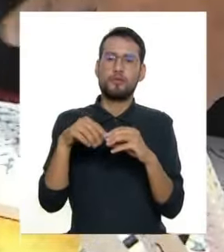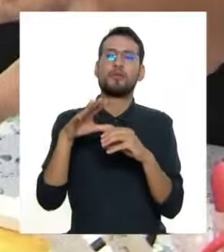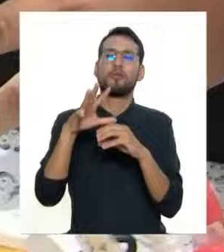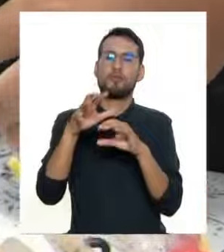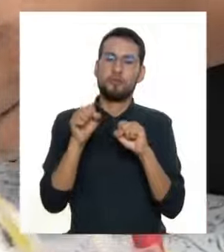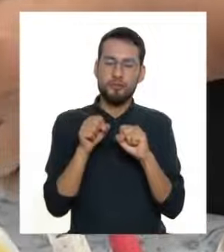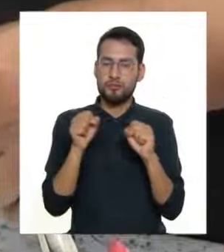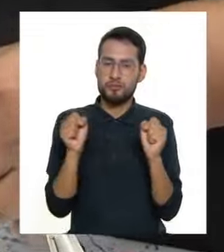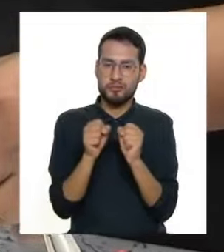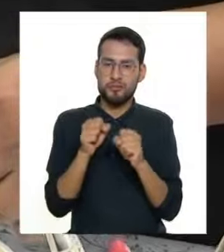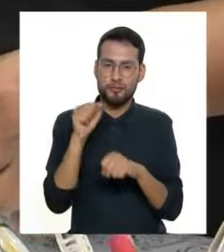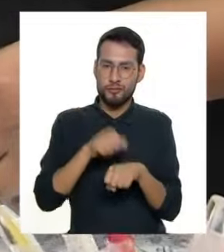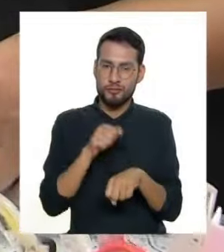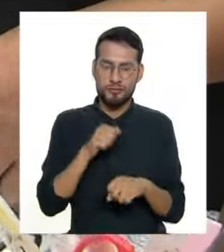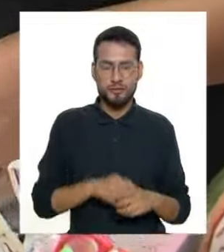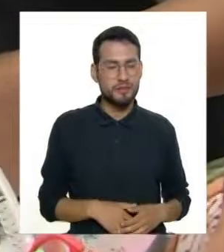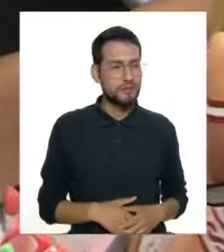Vane. Ah,